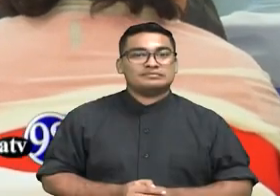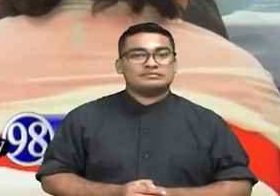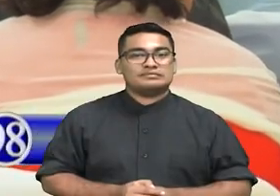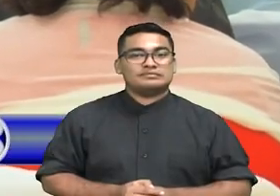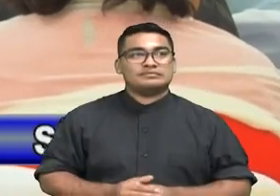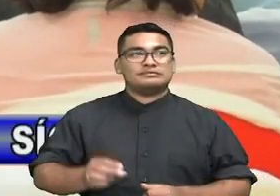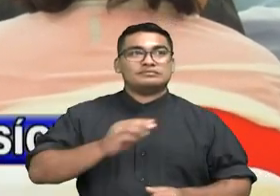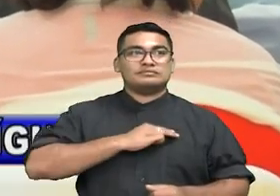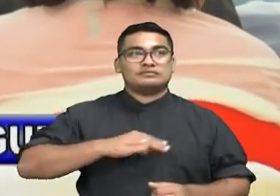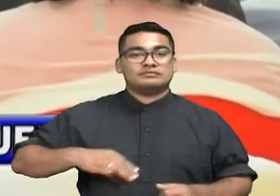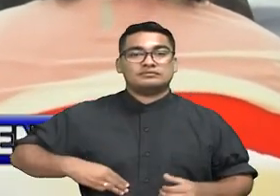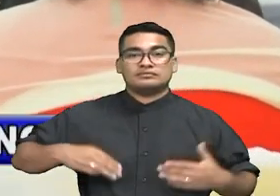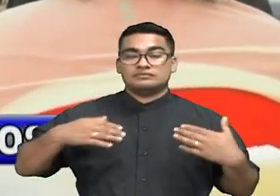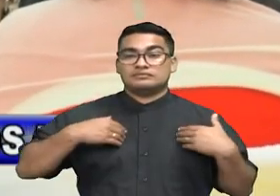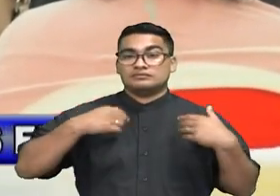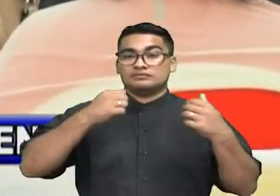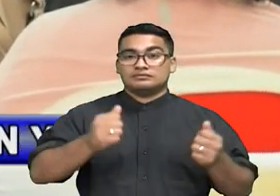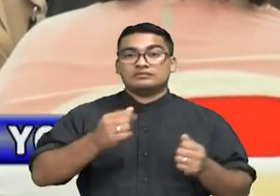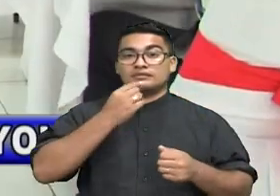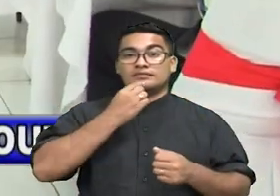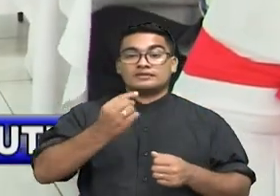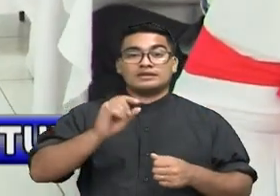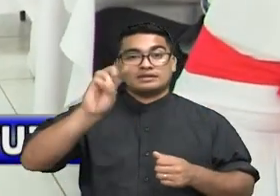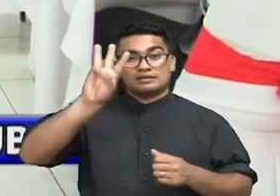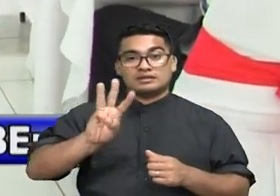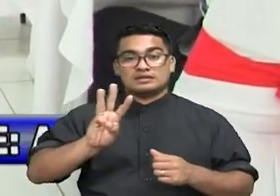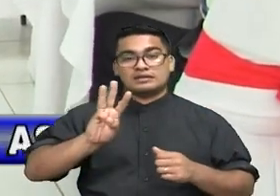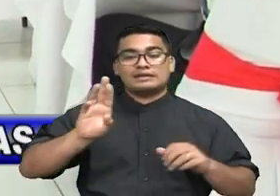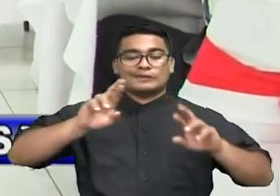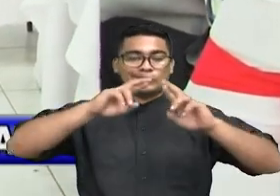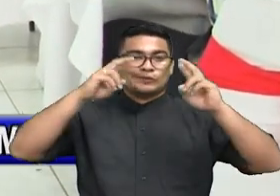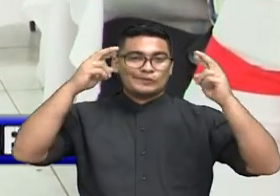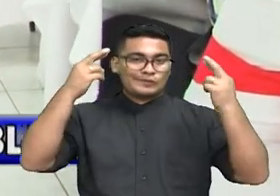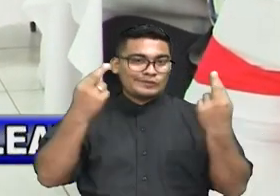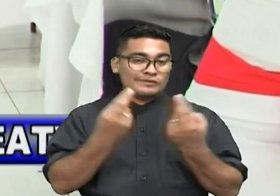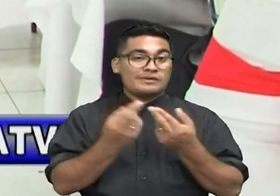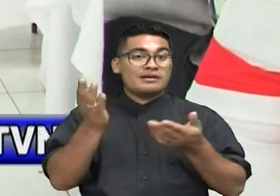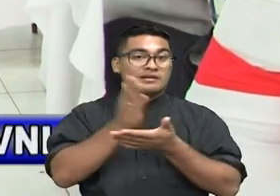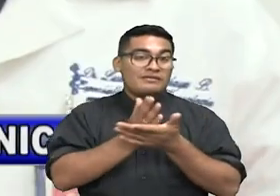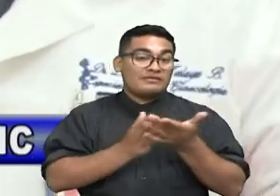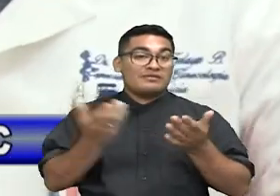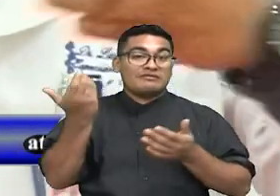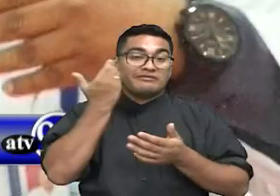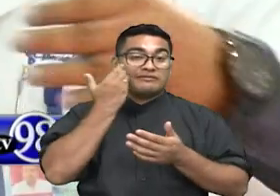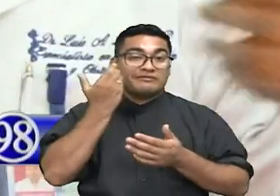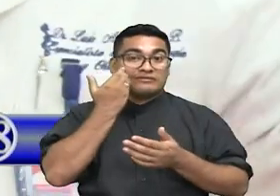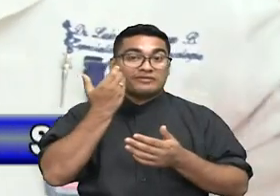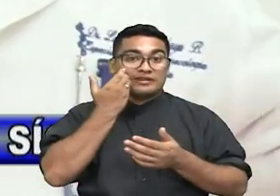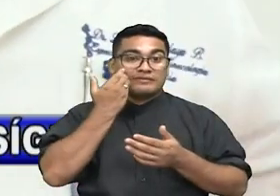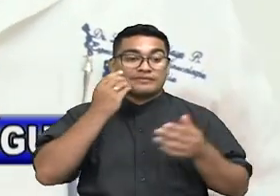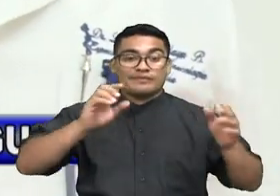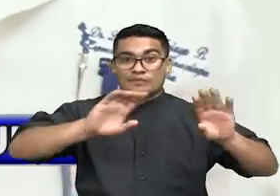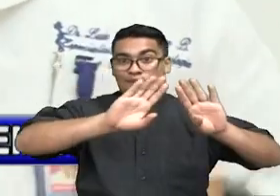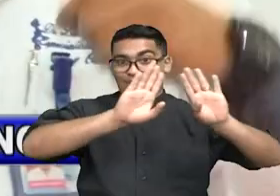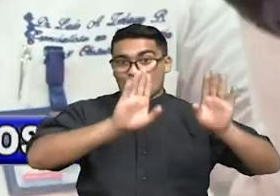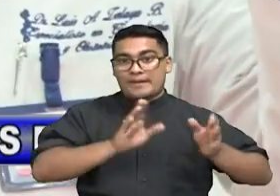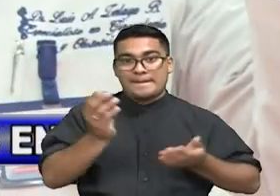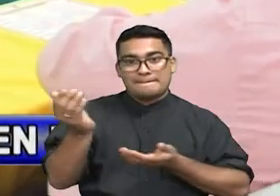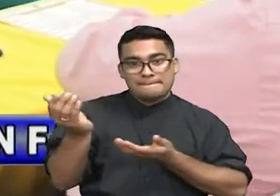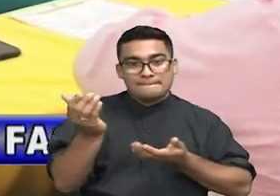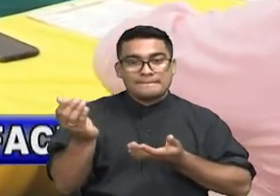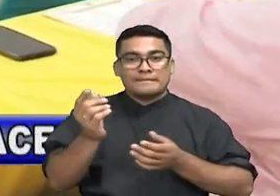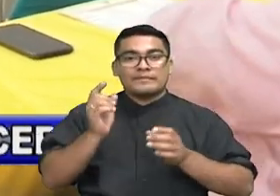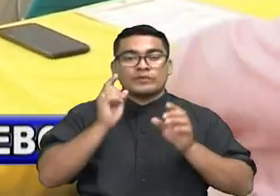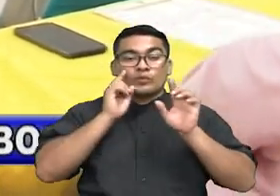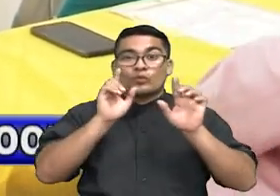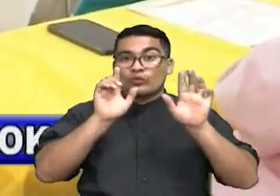El Ministerio de Salud MINSA realizó el tercer simposio de patologías y complicaciones obstétricas y neonatales, cuyo objetivo es